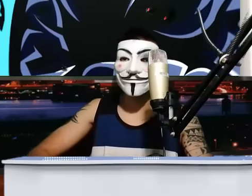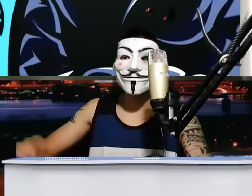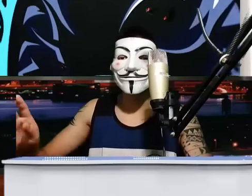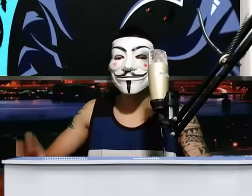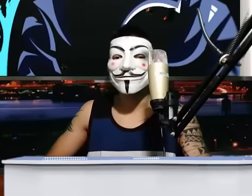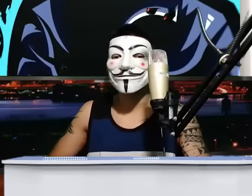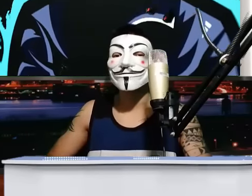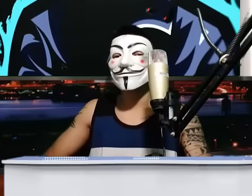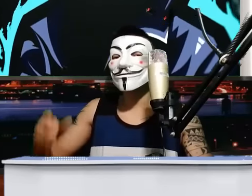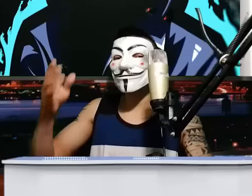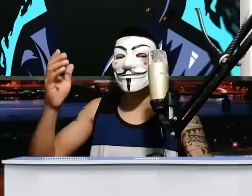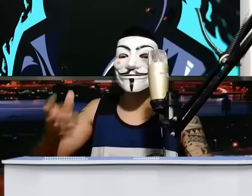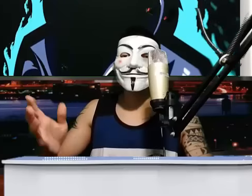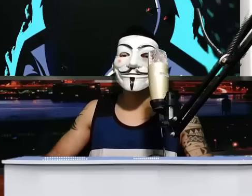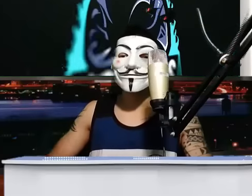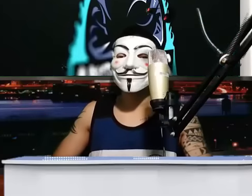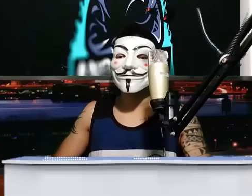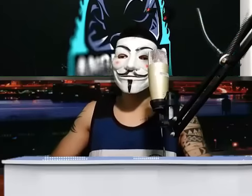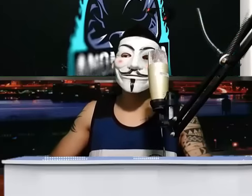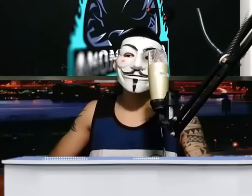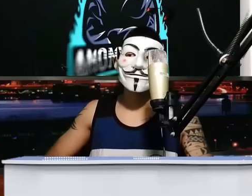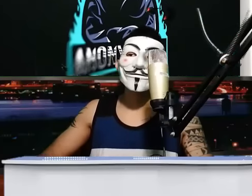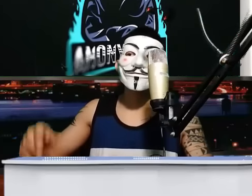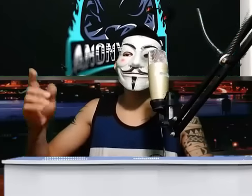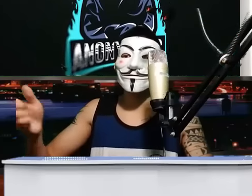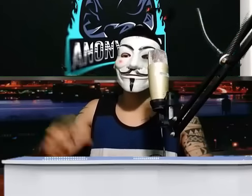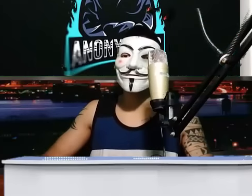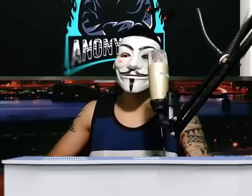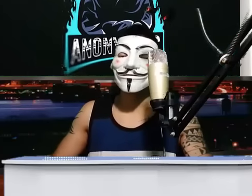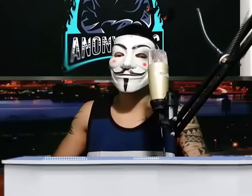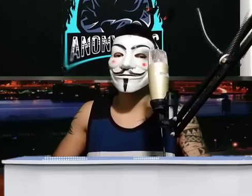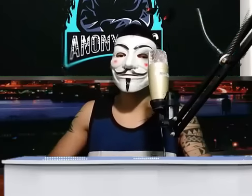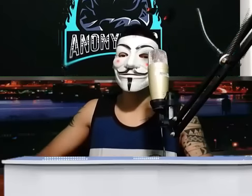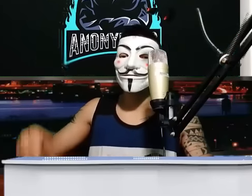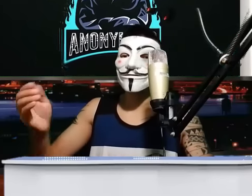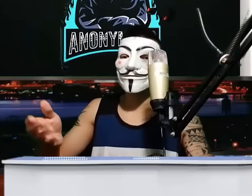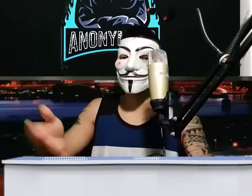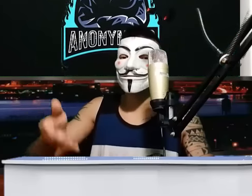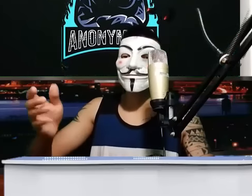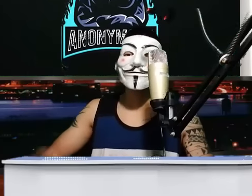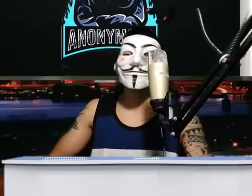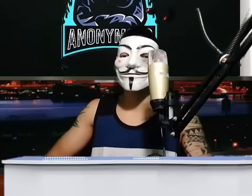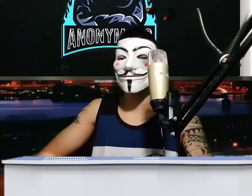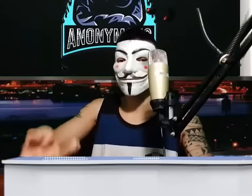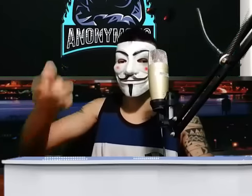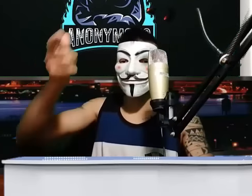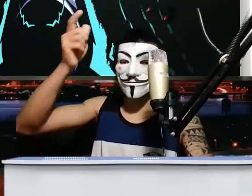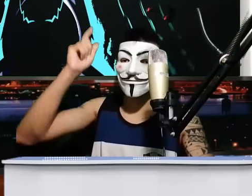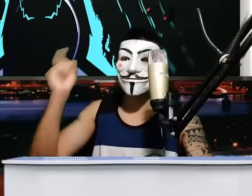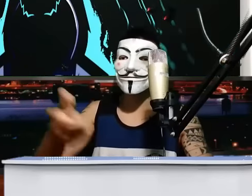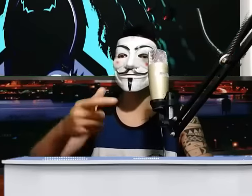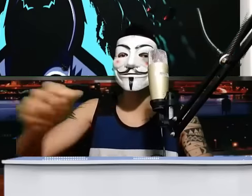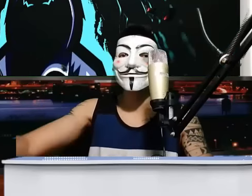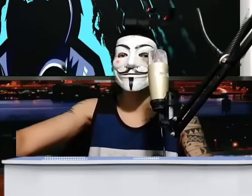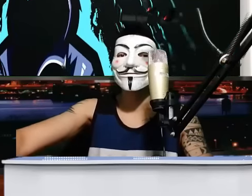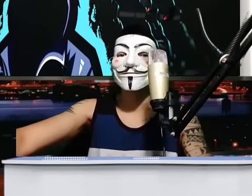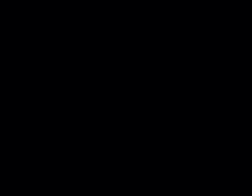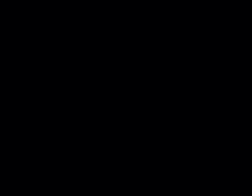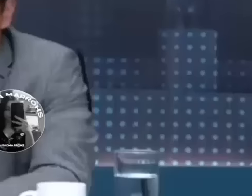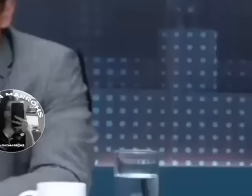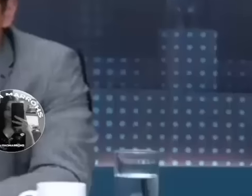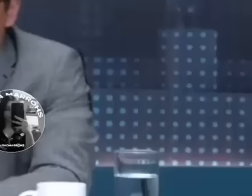verdaderamente no ha hecho nada y que no le deberíamos echarle la culpa a Arena y el FMLN por haberse hueviado todo nuestro